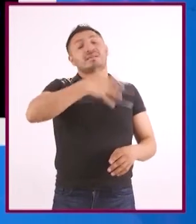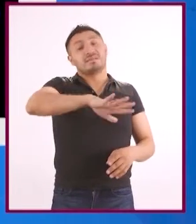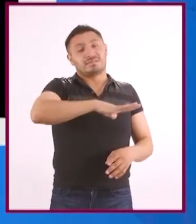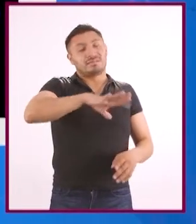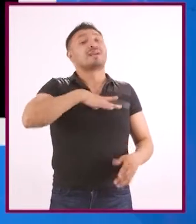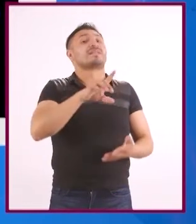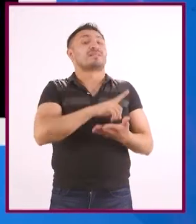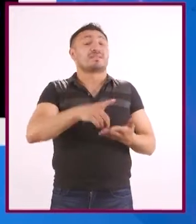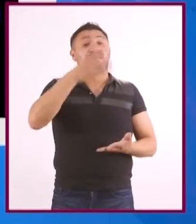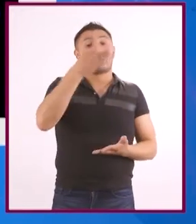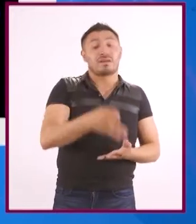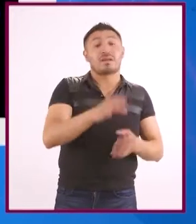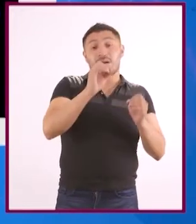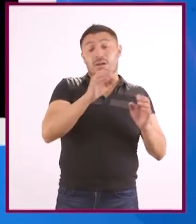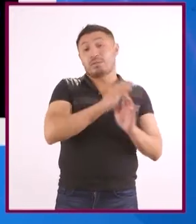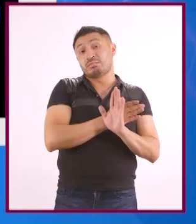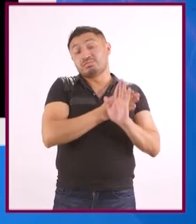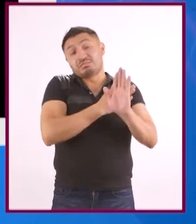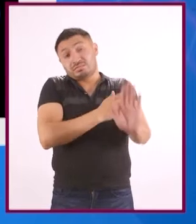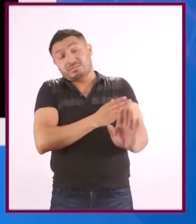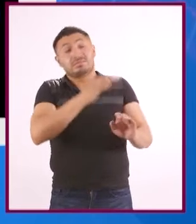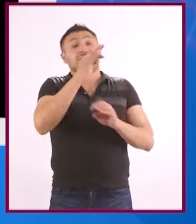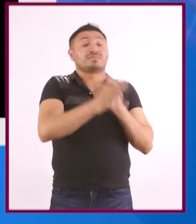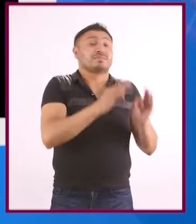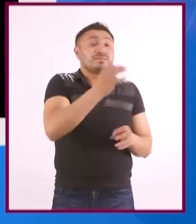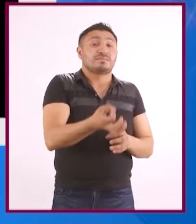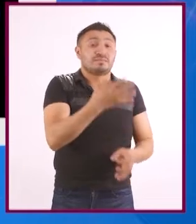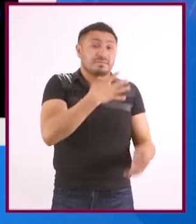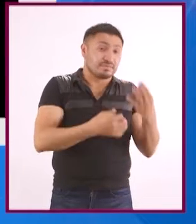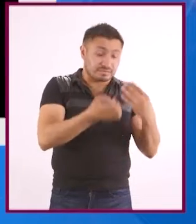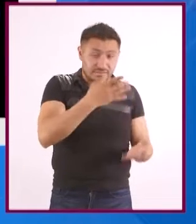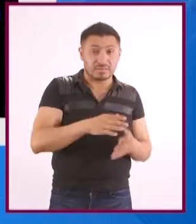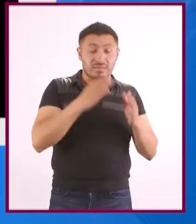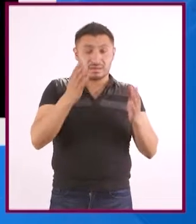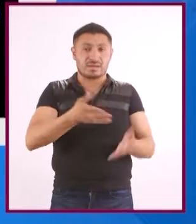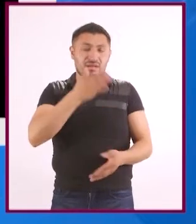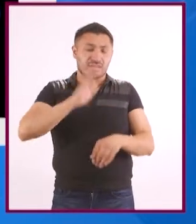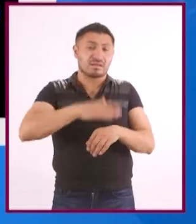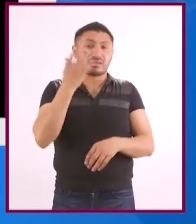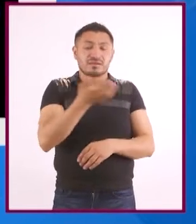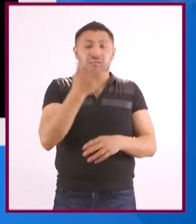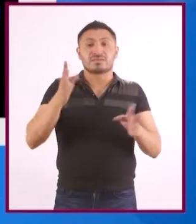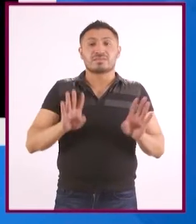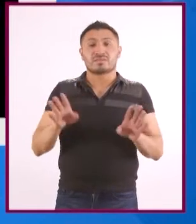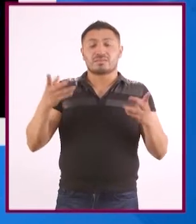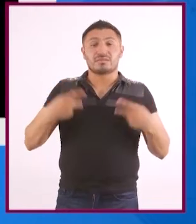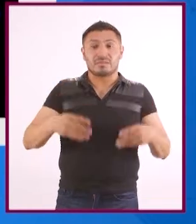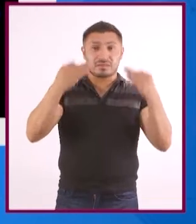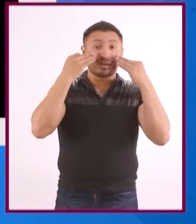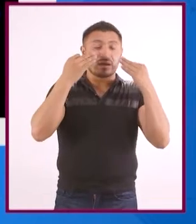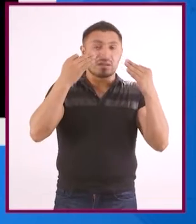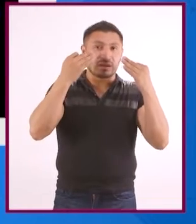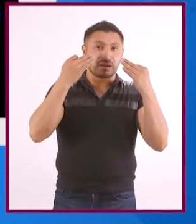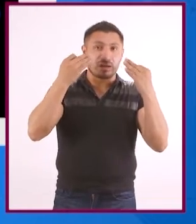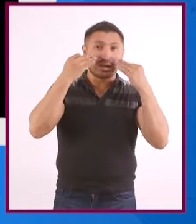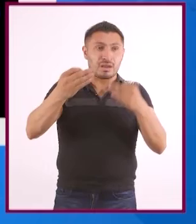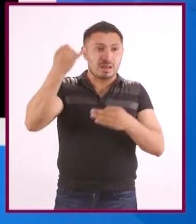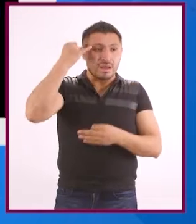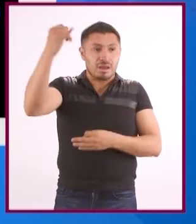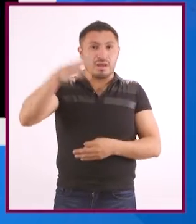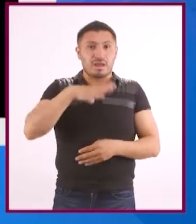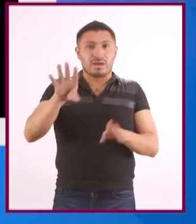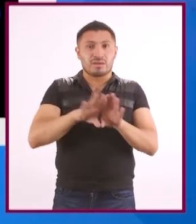derecho a aceptar o a rechazar un tratamiento. El caso más común es el caso de los testigos de Jehová que se niegan a